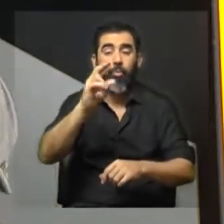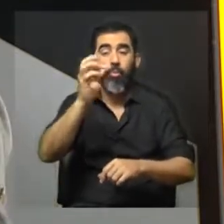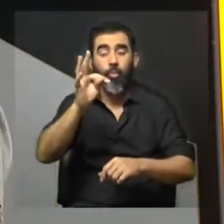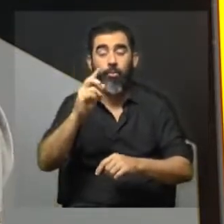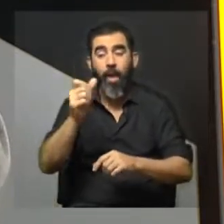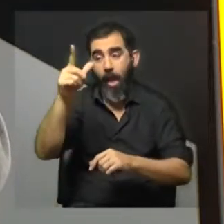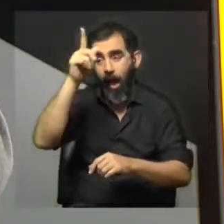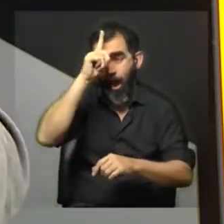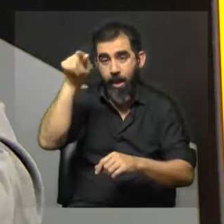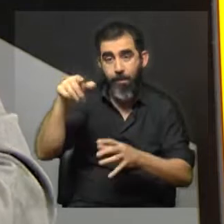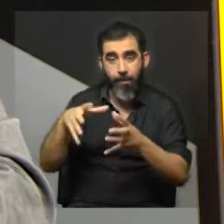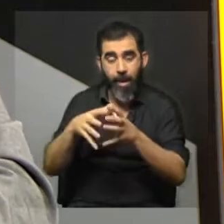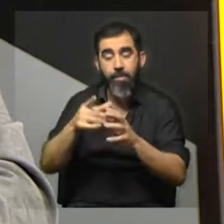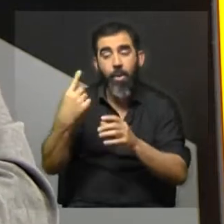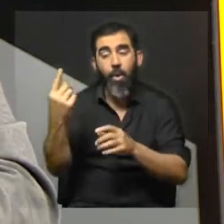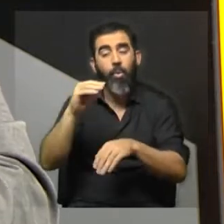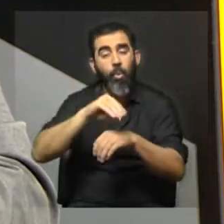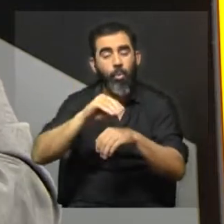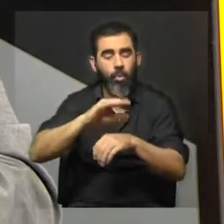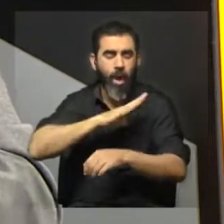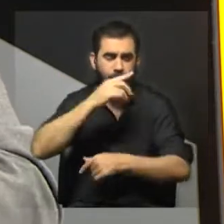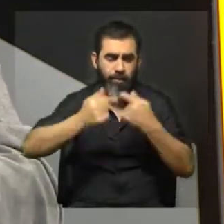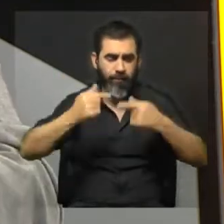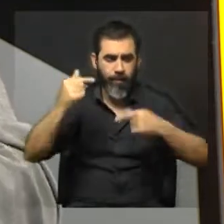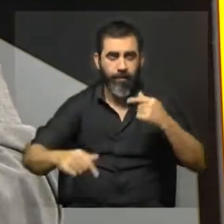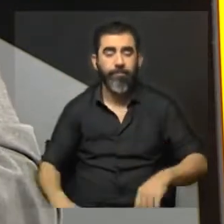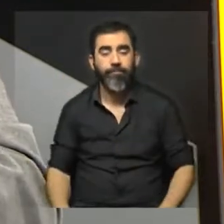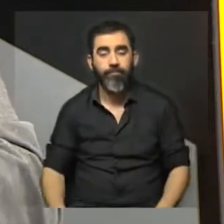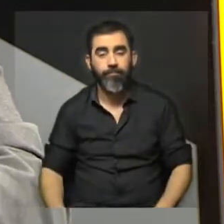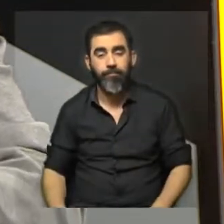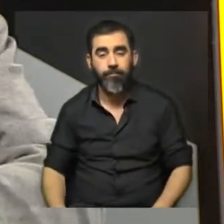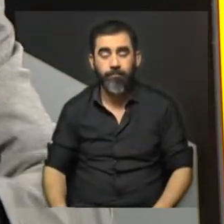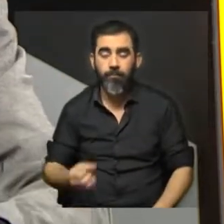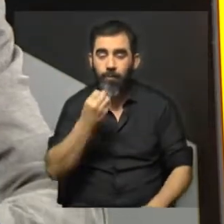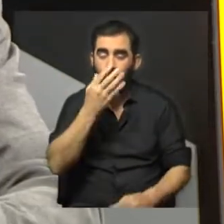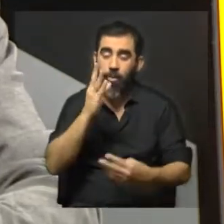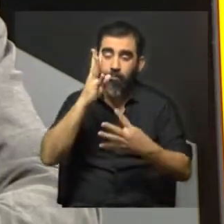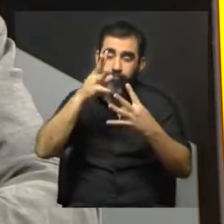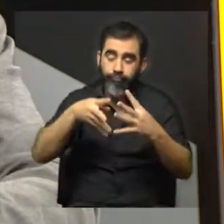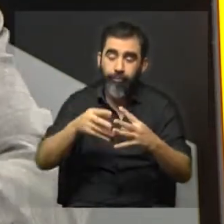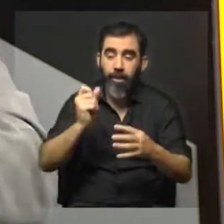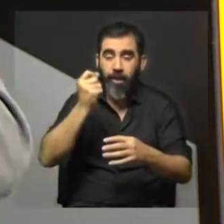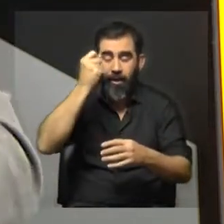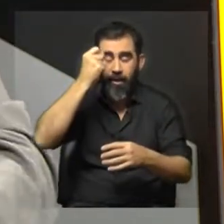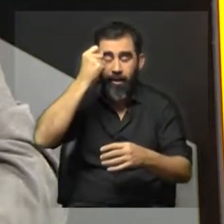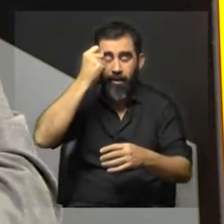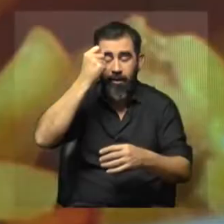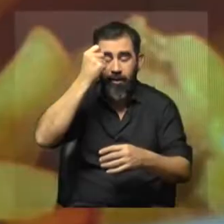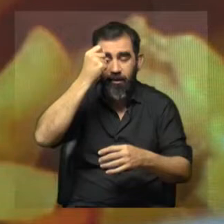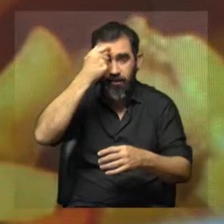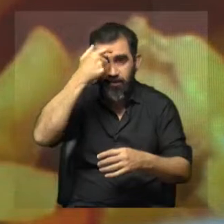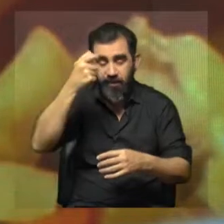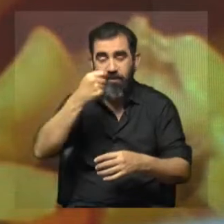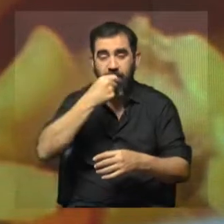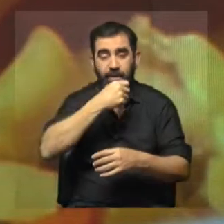cada cultura tiene más de un caso. Está buena esa intersección, ¿no? Historia, ciencia y después traerlo a la mesa.